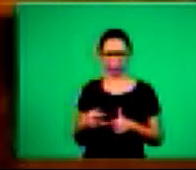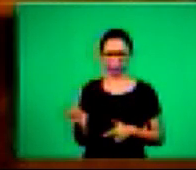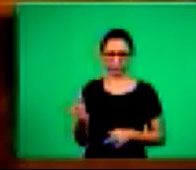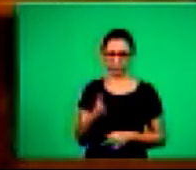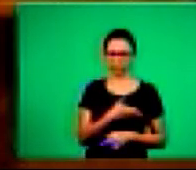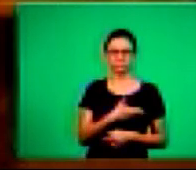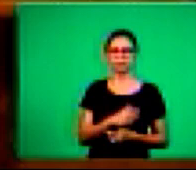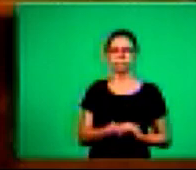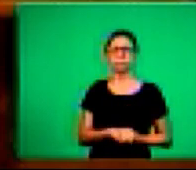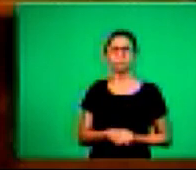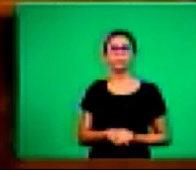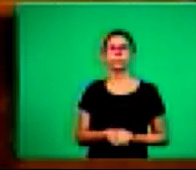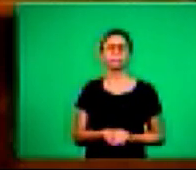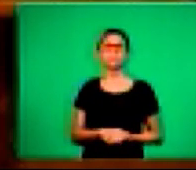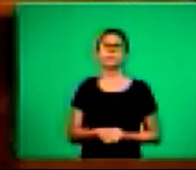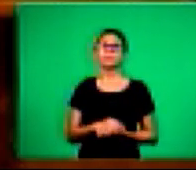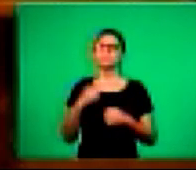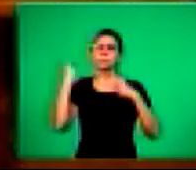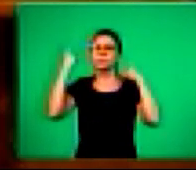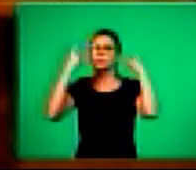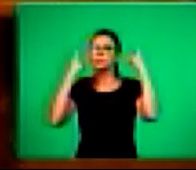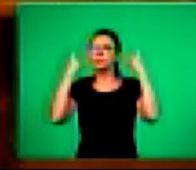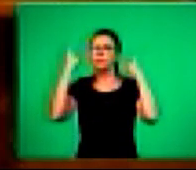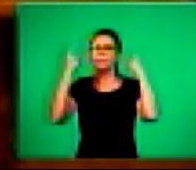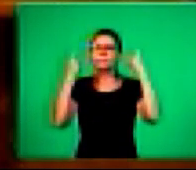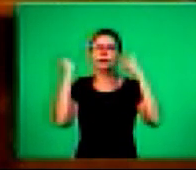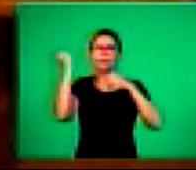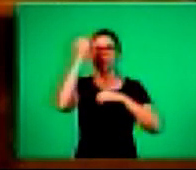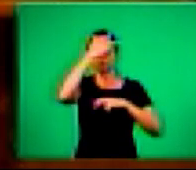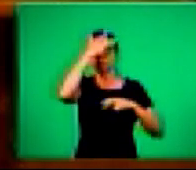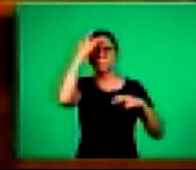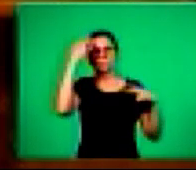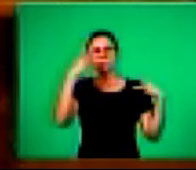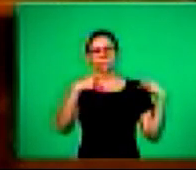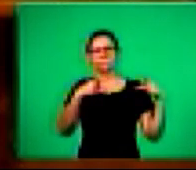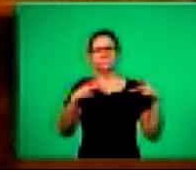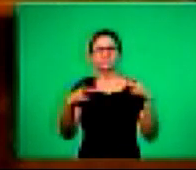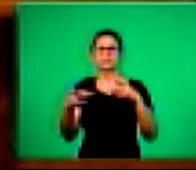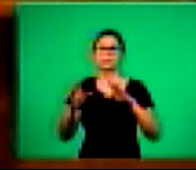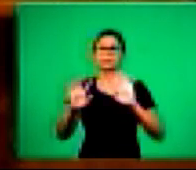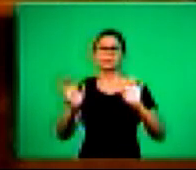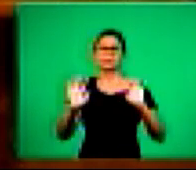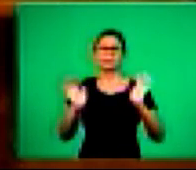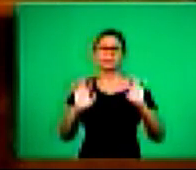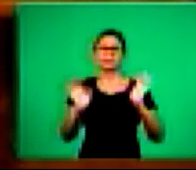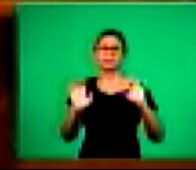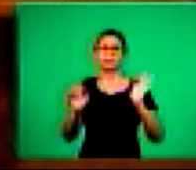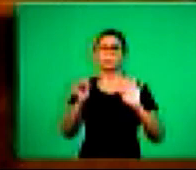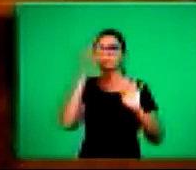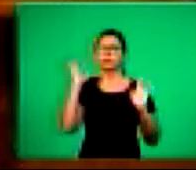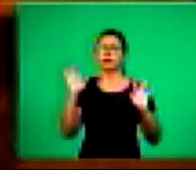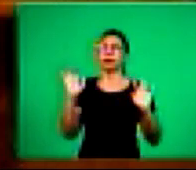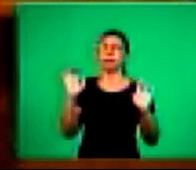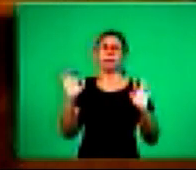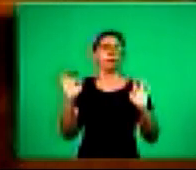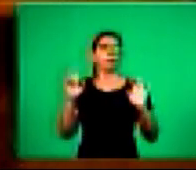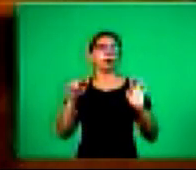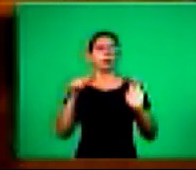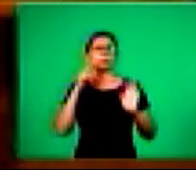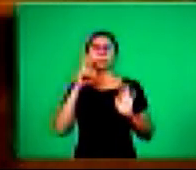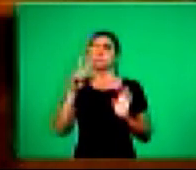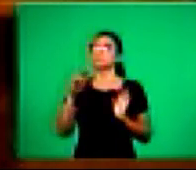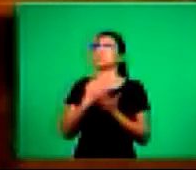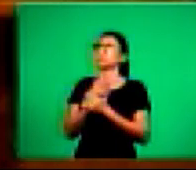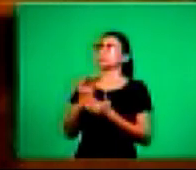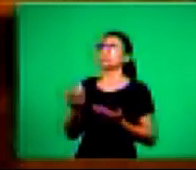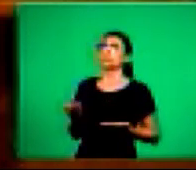estamos diciendo una palabra que no debe preocupar a nuestros visitantes aquellos que están escuchando por aquellas personas que dan hasta hasta nunca escucha